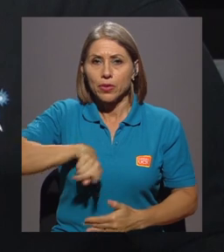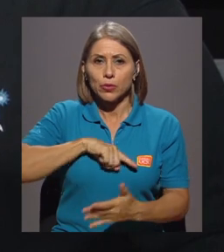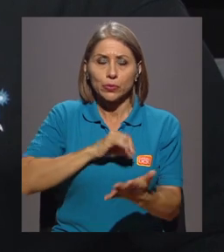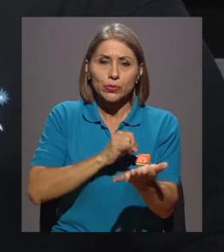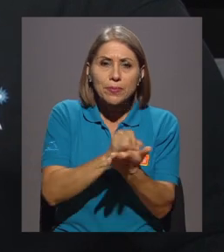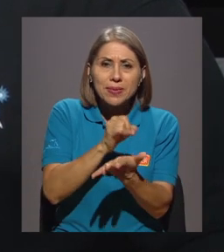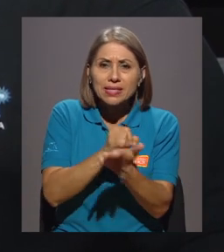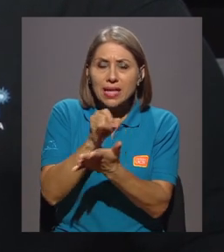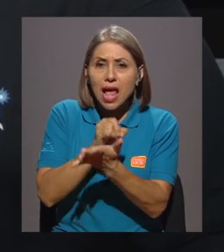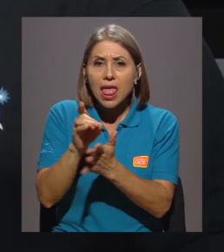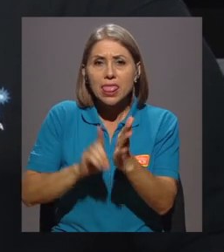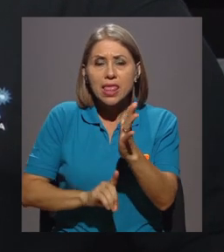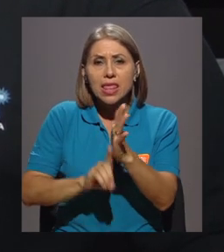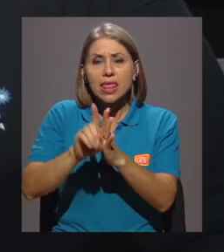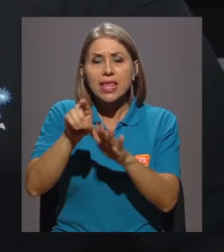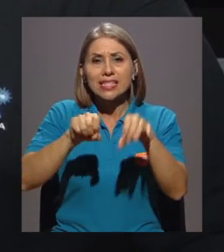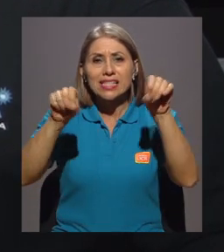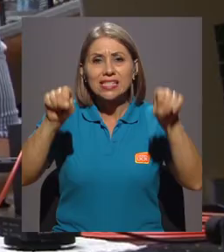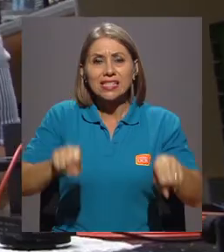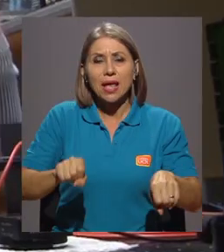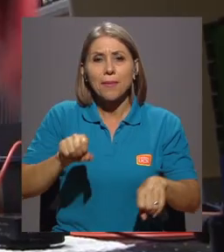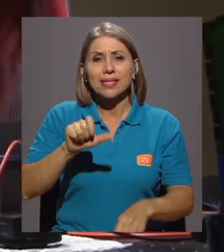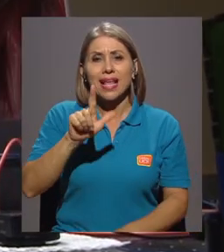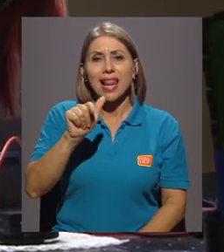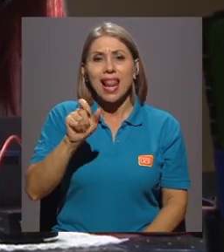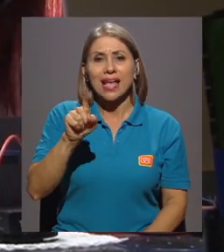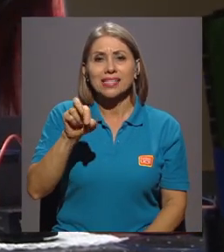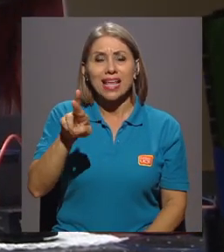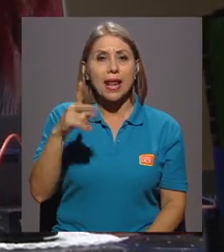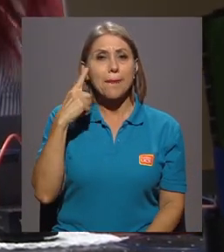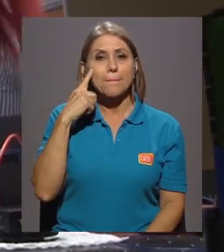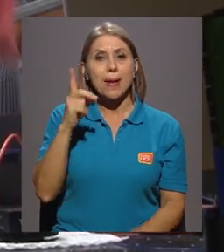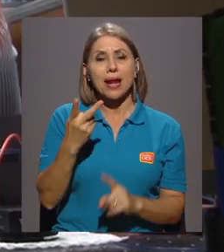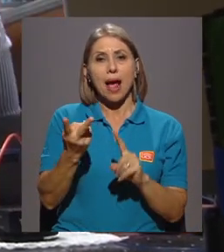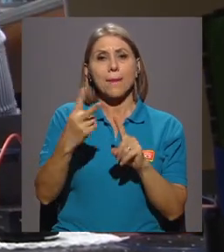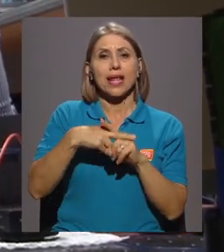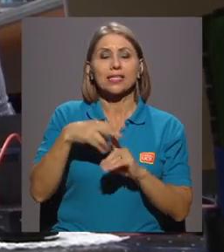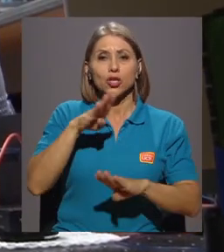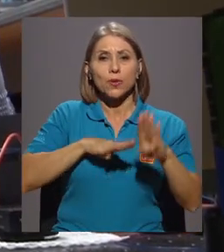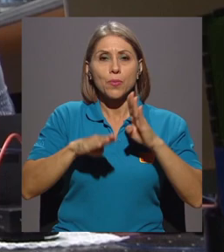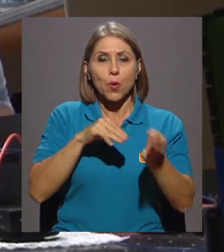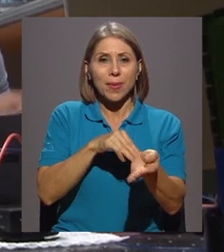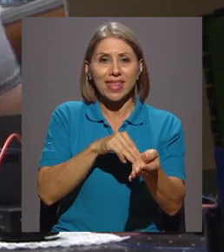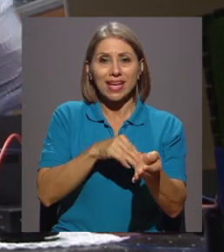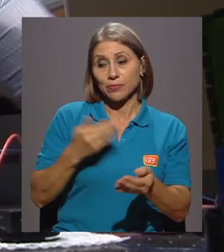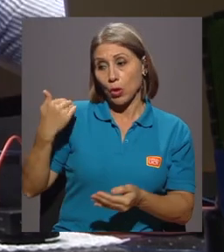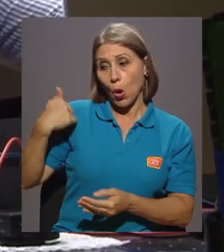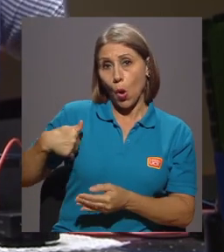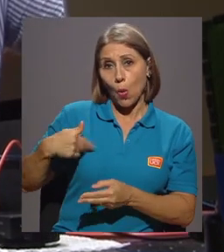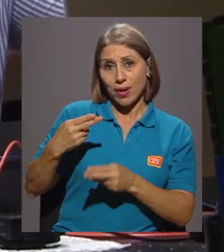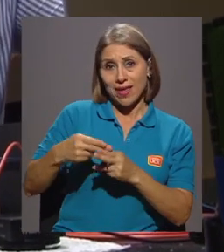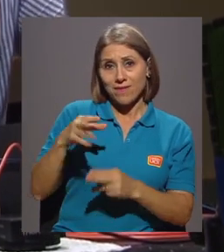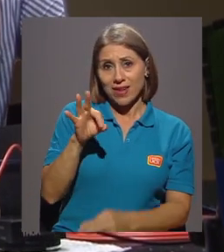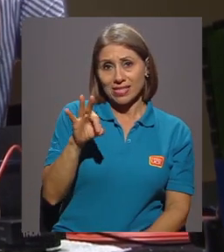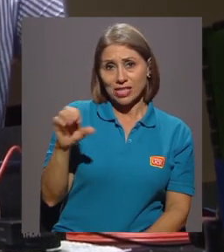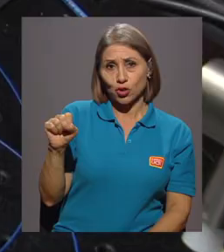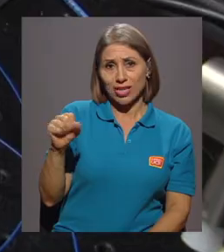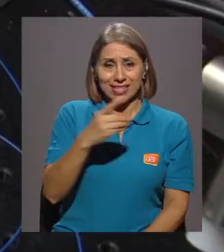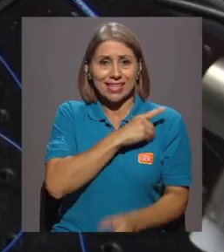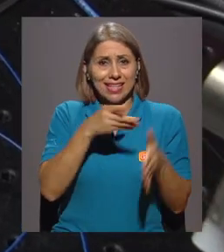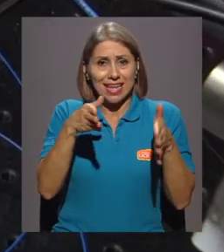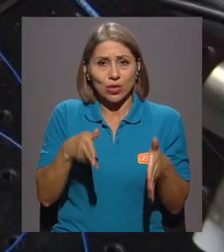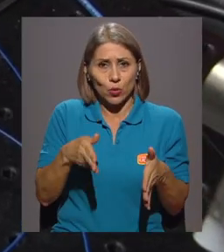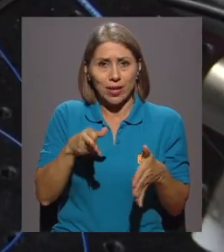y desarrollar sistemas láseres para aplicaciones biomédicas. De acuerdo con Francisco Siles, director de la maestría,